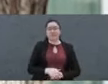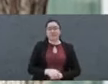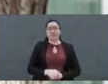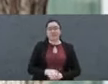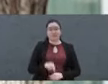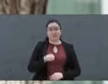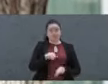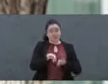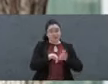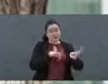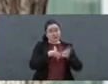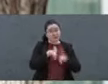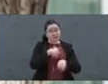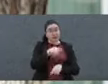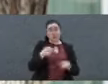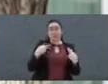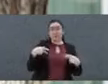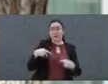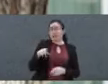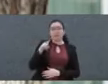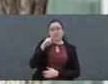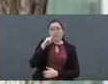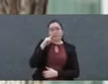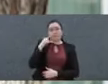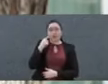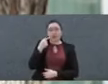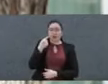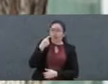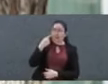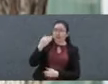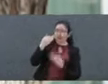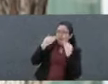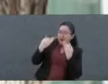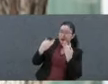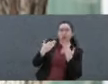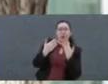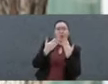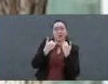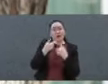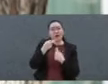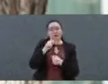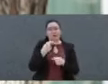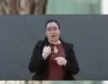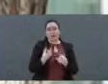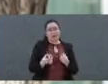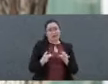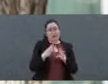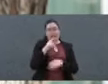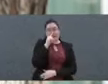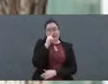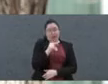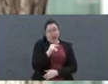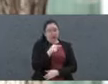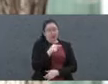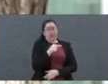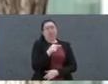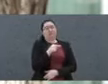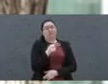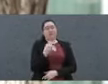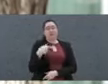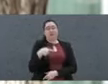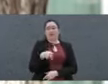obra que no se ve, que no se aplaude, pero que cuando falla se siente y genera protesta. Entonces,